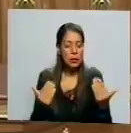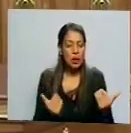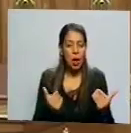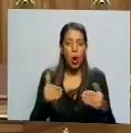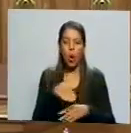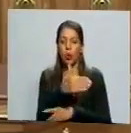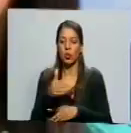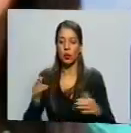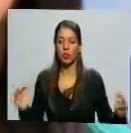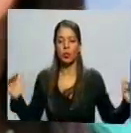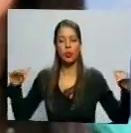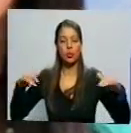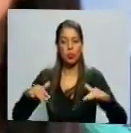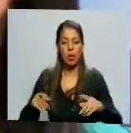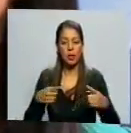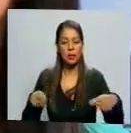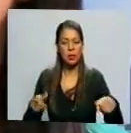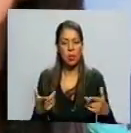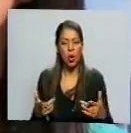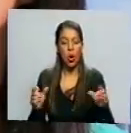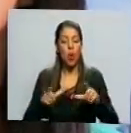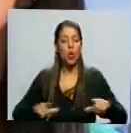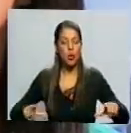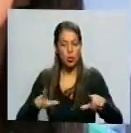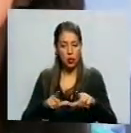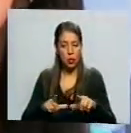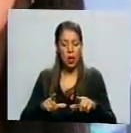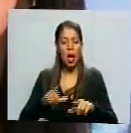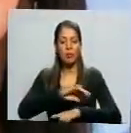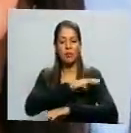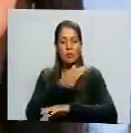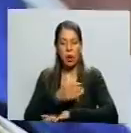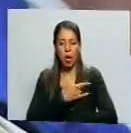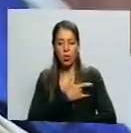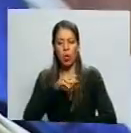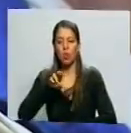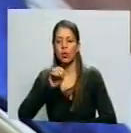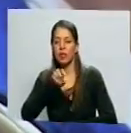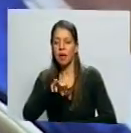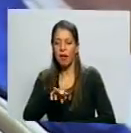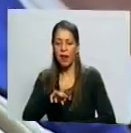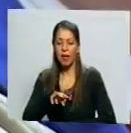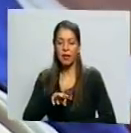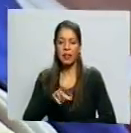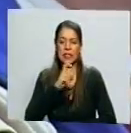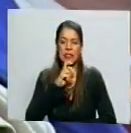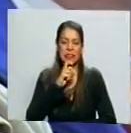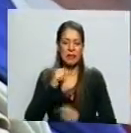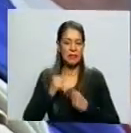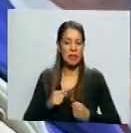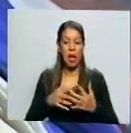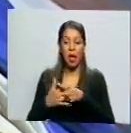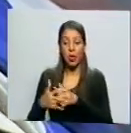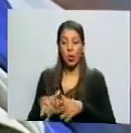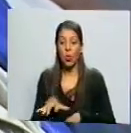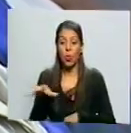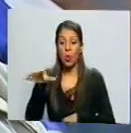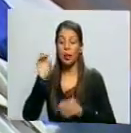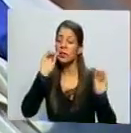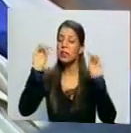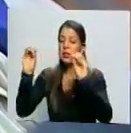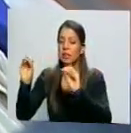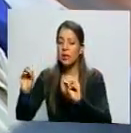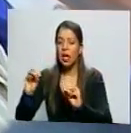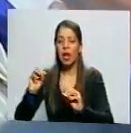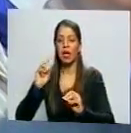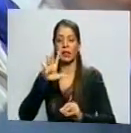la 118, el aula magna? ¿Cuánto una asamblea en un barrio? Asambleas de a 50, de a